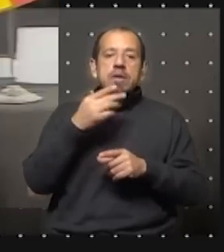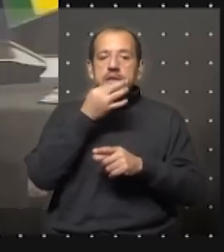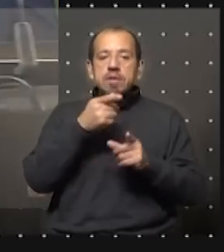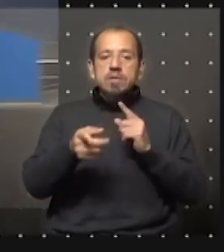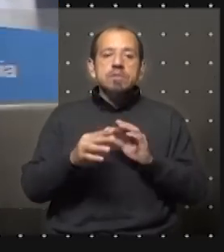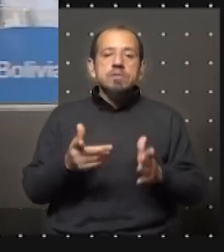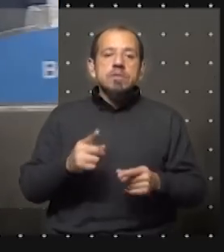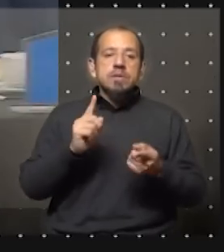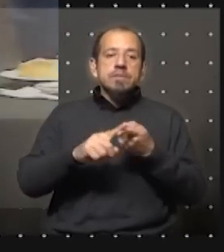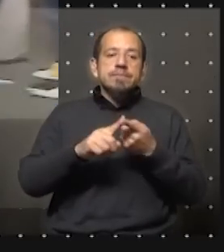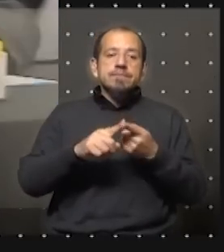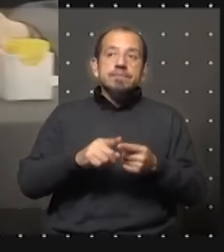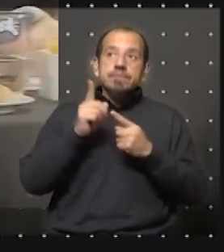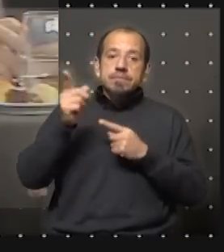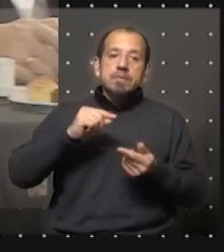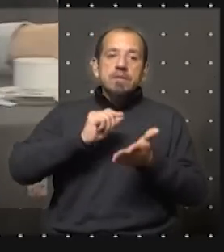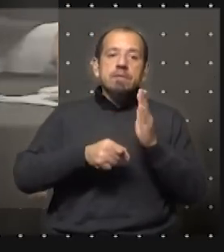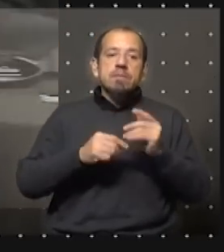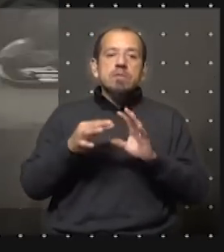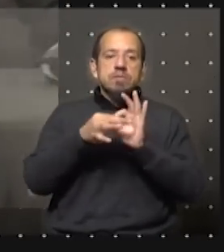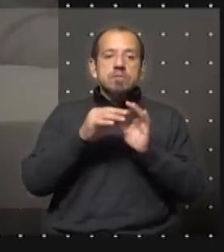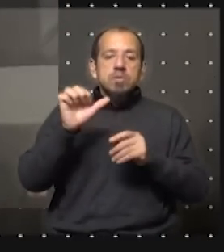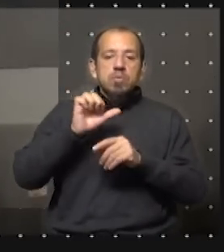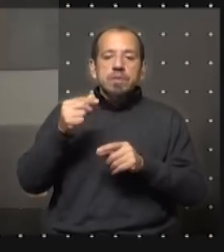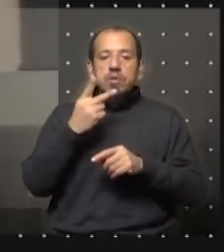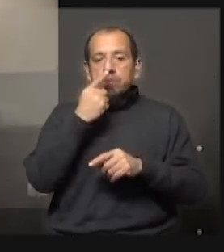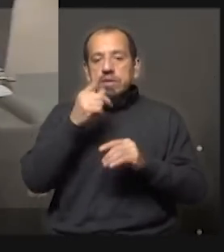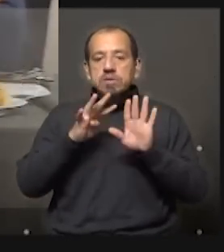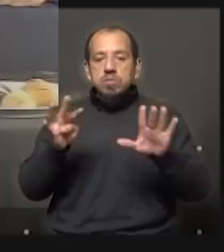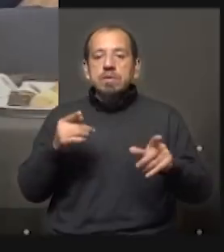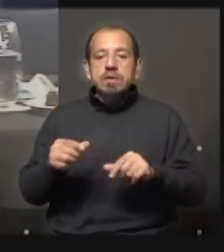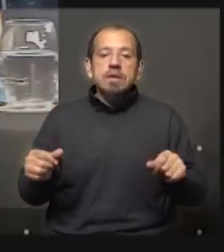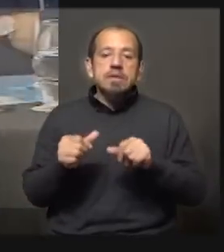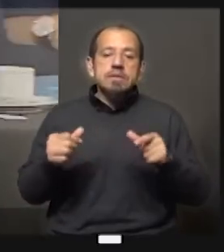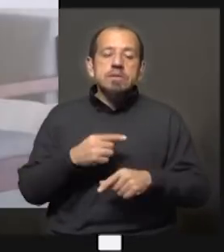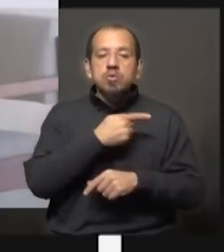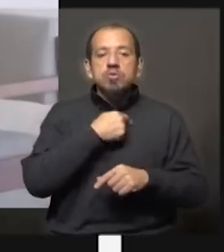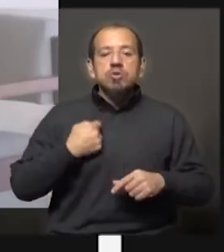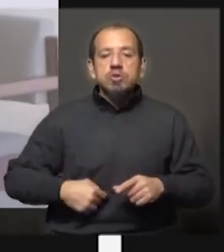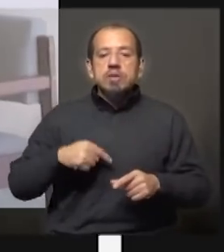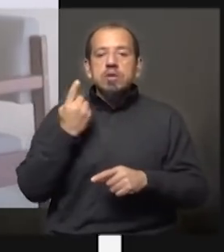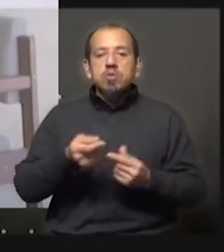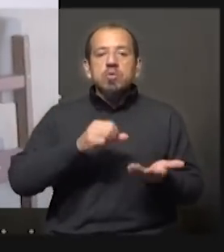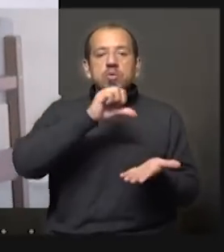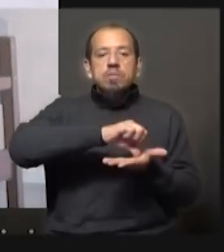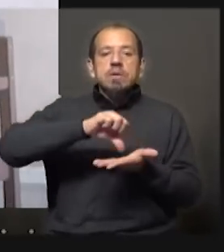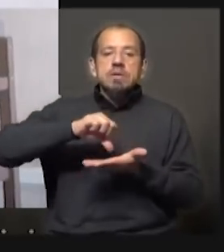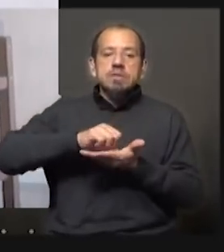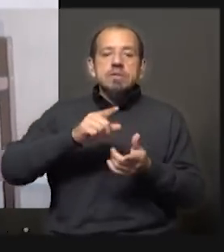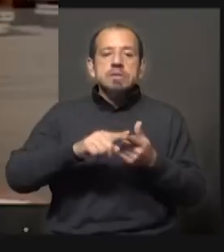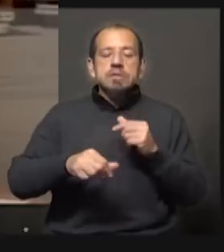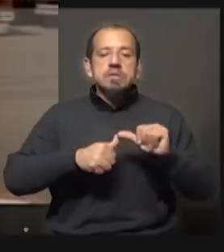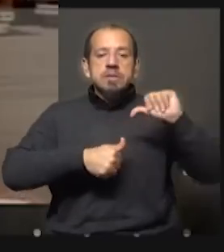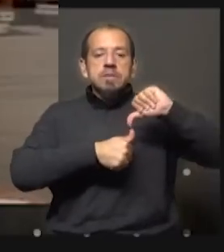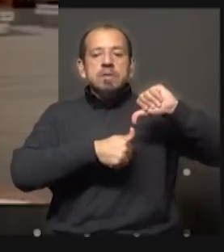cerrar el preacuerdo comercial firmado con la Unión Europea en 2019 e iniciar negociaciones con China y otros países asiáticos y centroamericanos